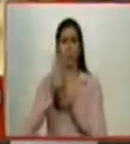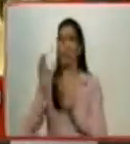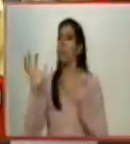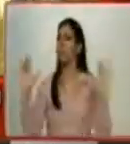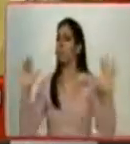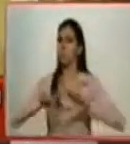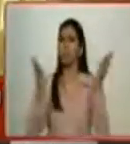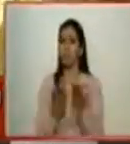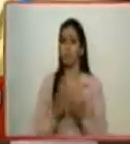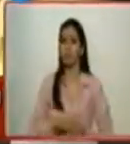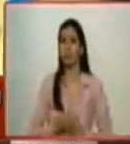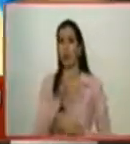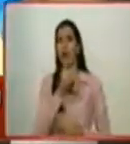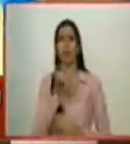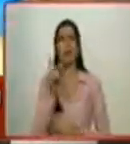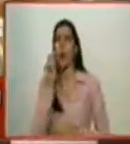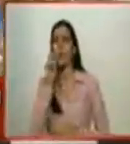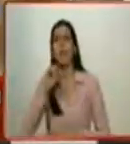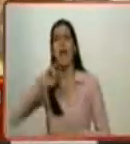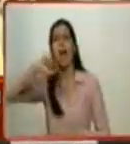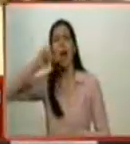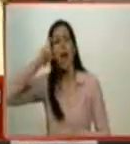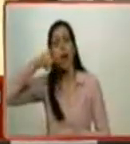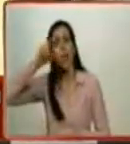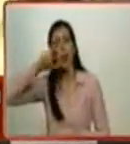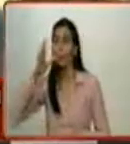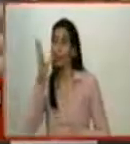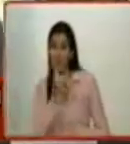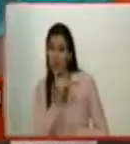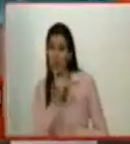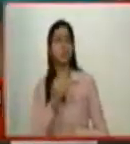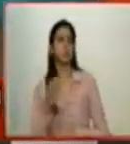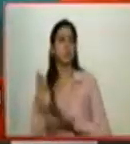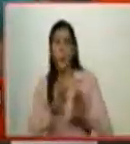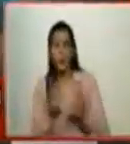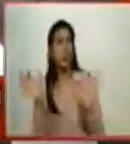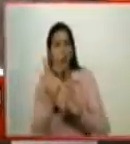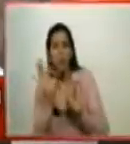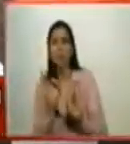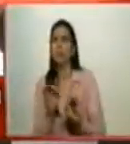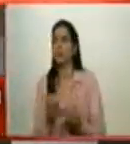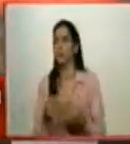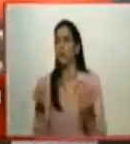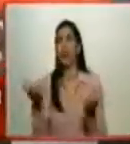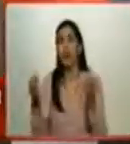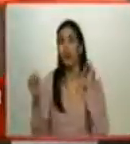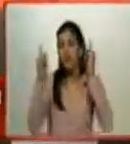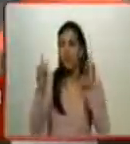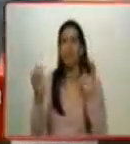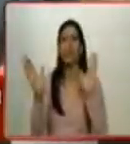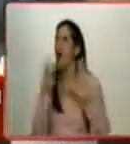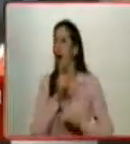gente. Si no existiera el protector de Miranda, Elías, yo creo que no tuviera tan colorida la parranda, porque nos ha